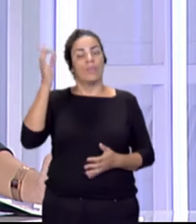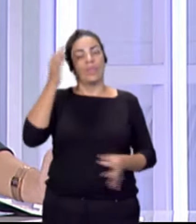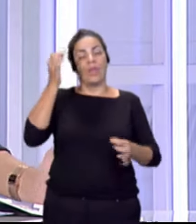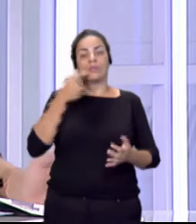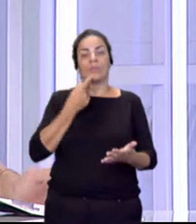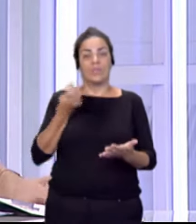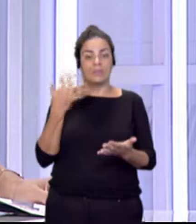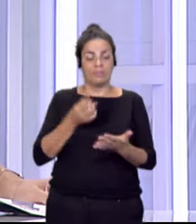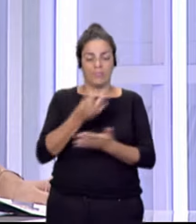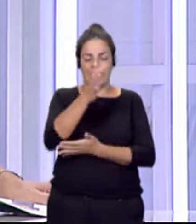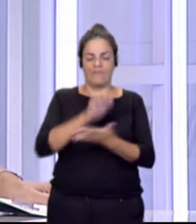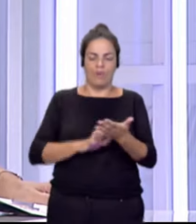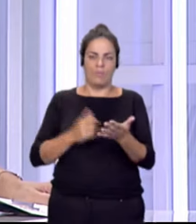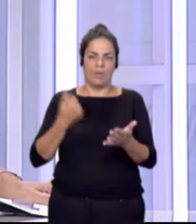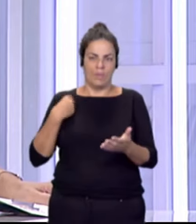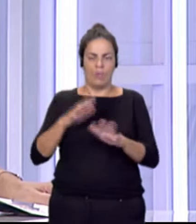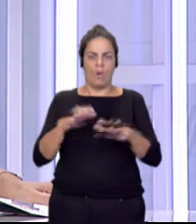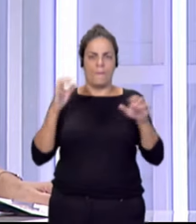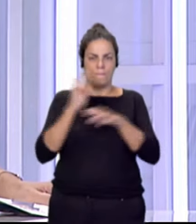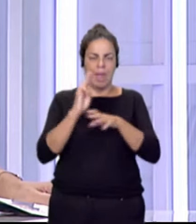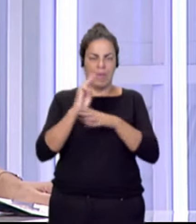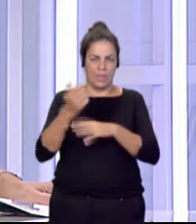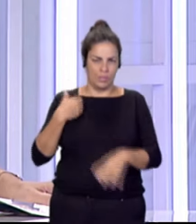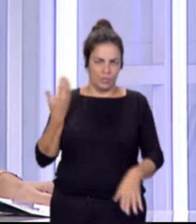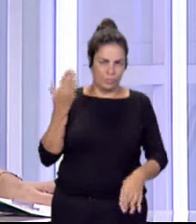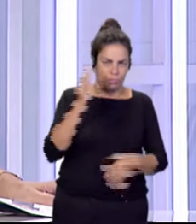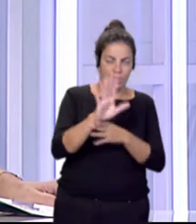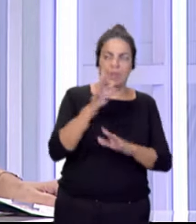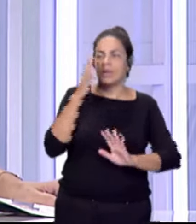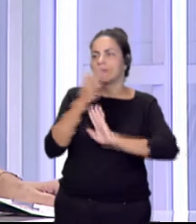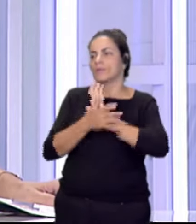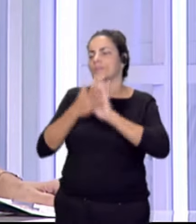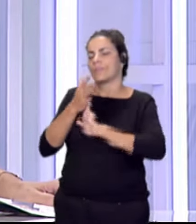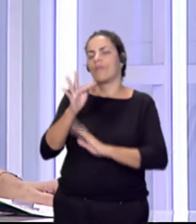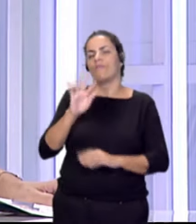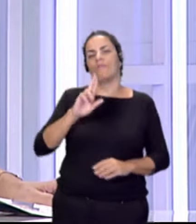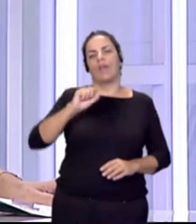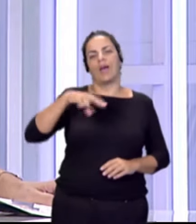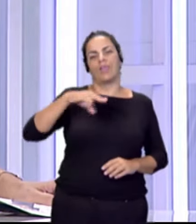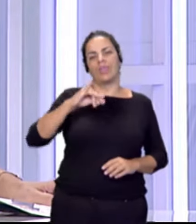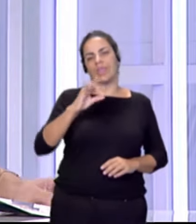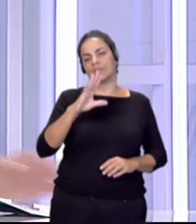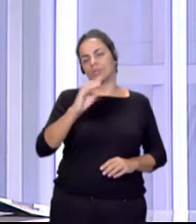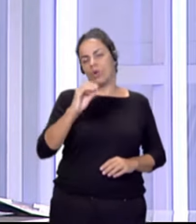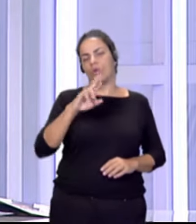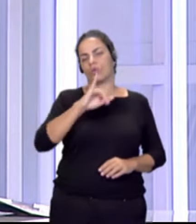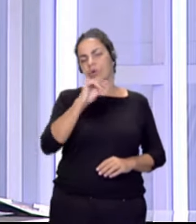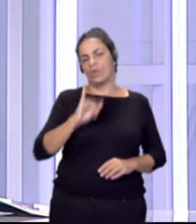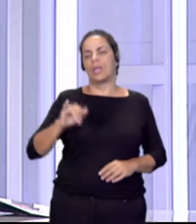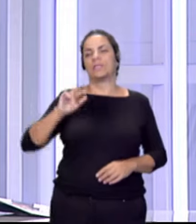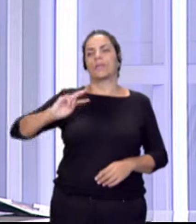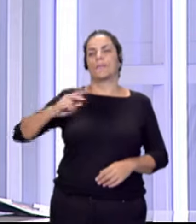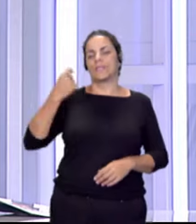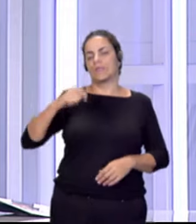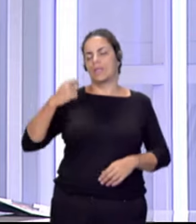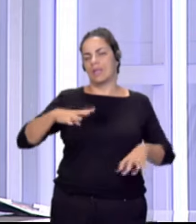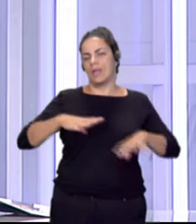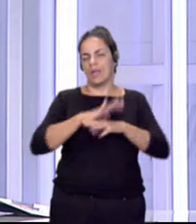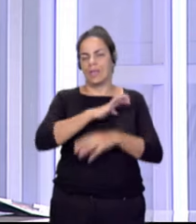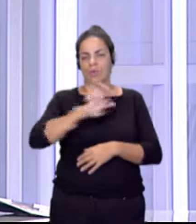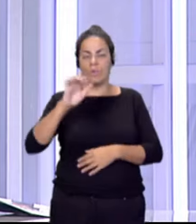Parlamento. Vamos a hablar con Francisco Rodríguez, que es vicepresidente de la Red Europea de Lucha contra la Pobreza y Exclusión Social